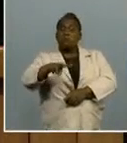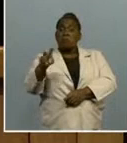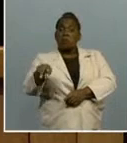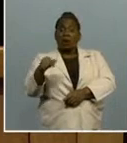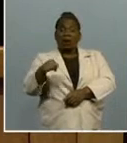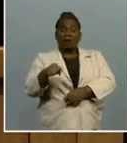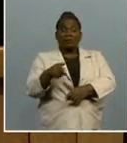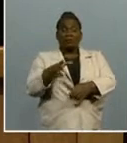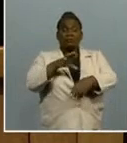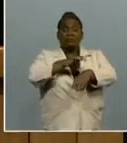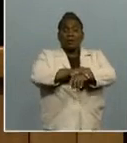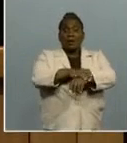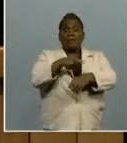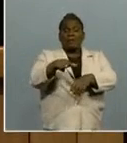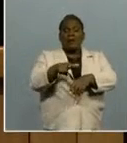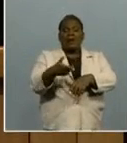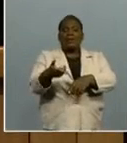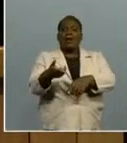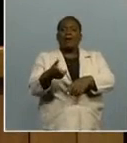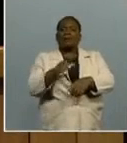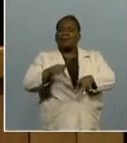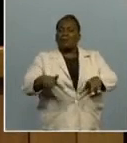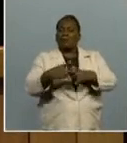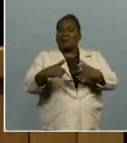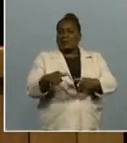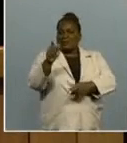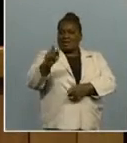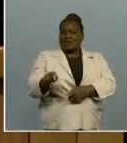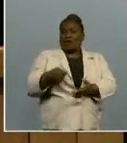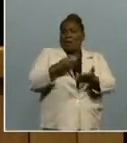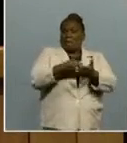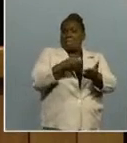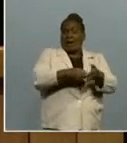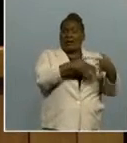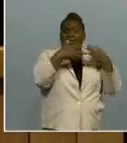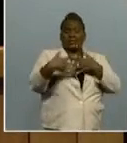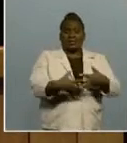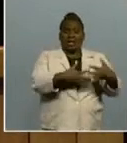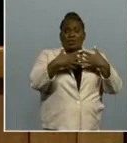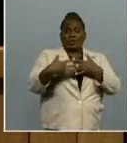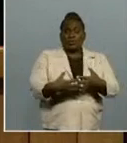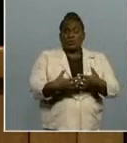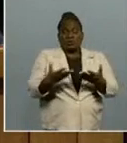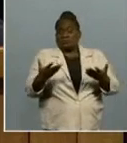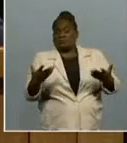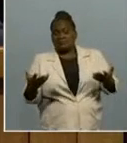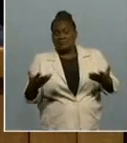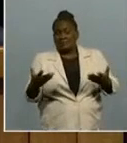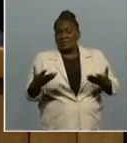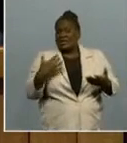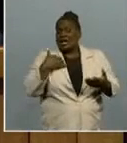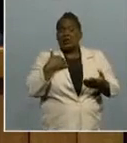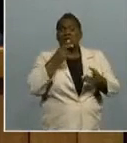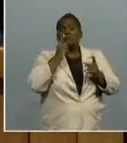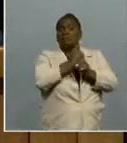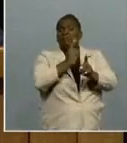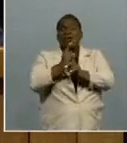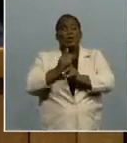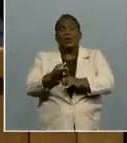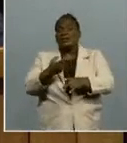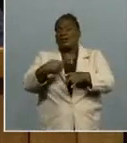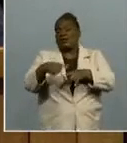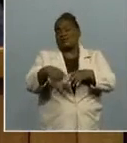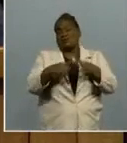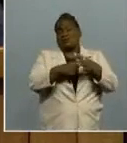detenidos para cumplir el mandato de quienes le pagan que no acaban de encontrar víctimas creíbles para sus infames informes